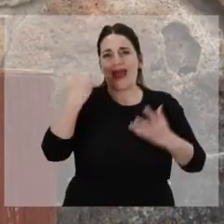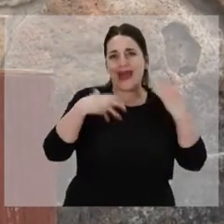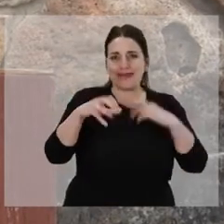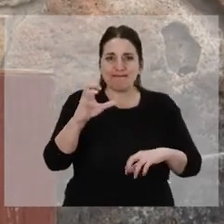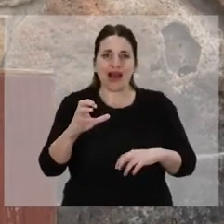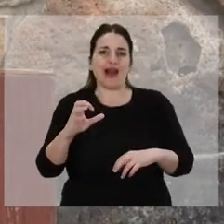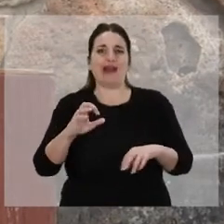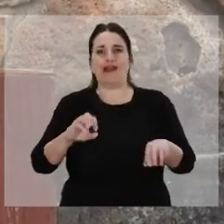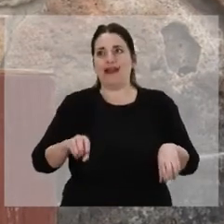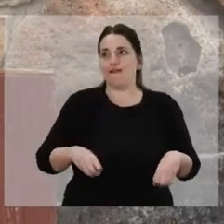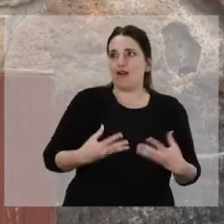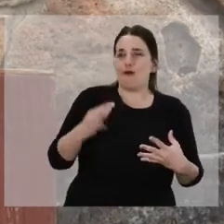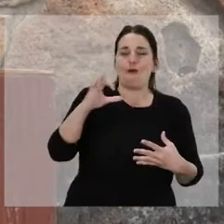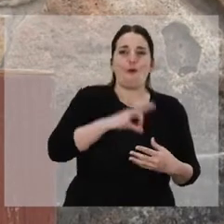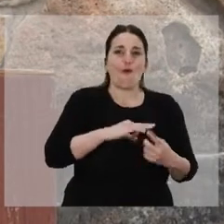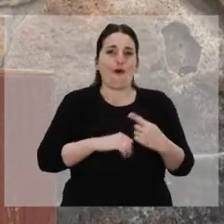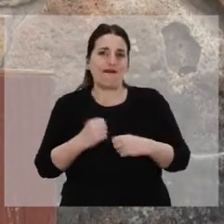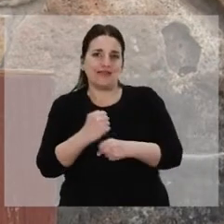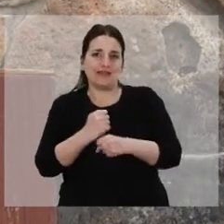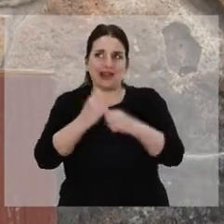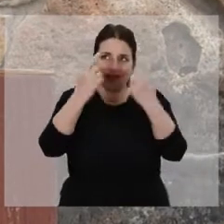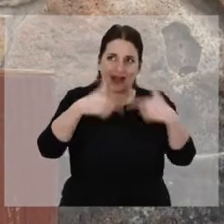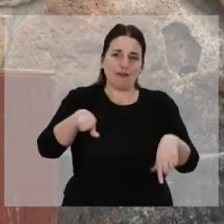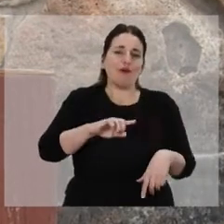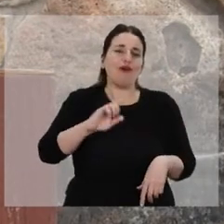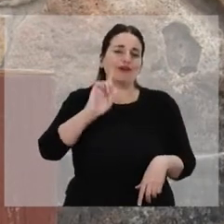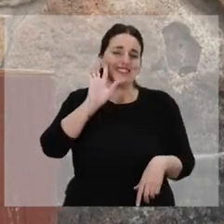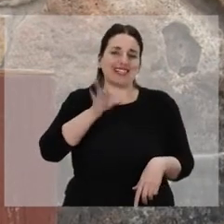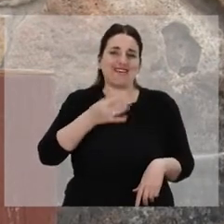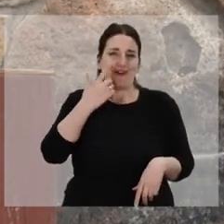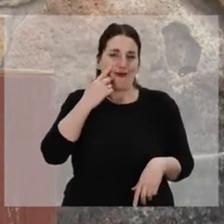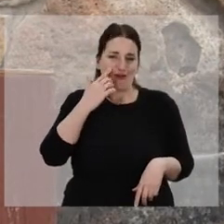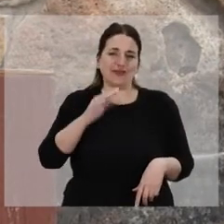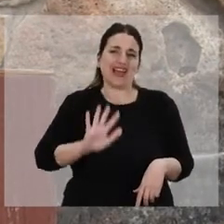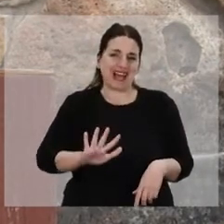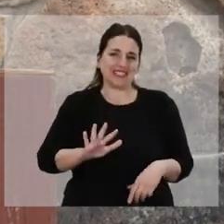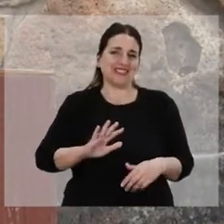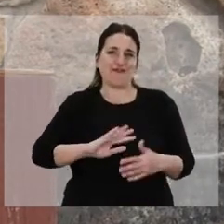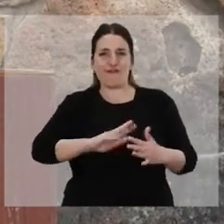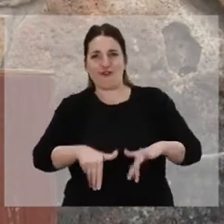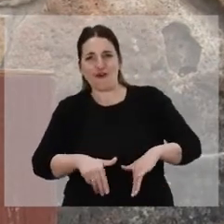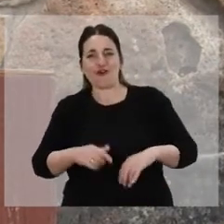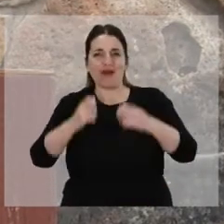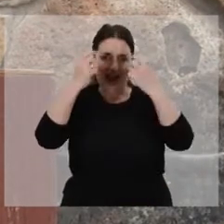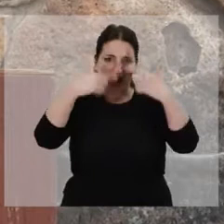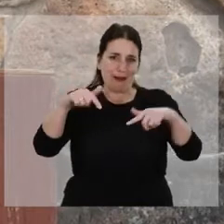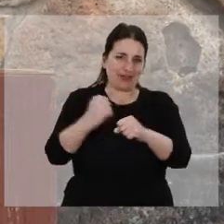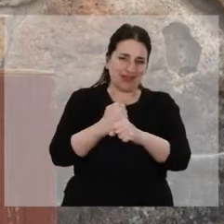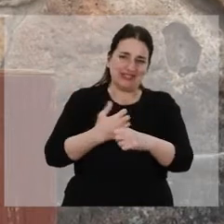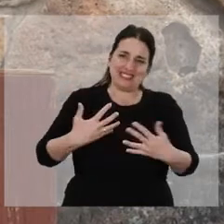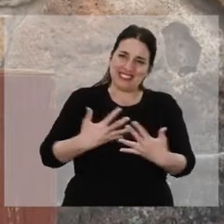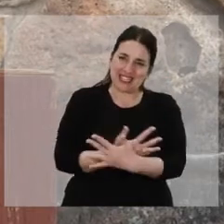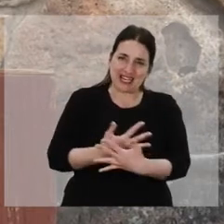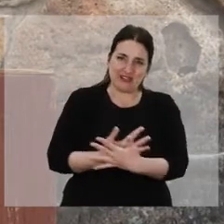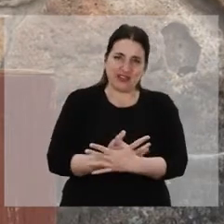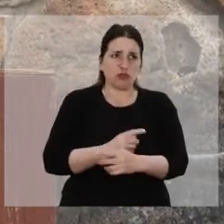bichera, sabe lo que es el sacrificio de la vida rural. Y ese no se queja. Ese le echa el lomo